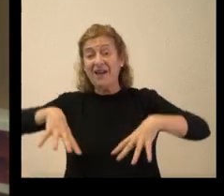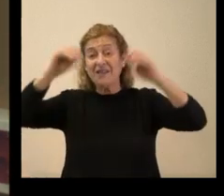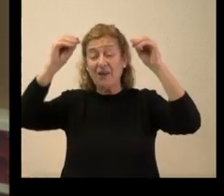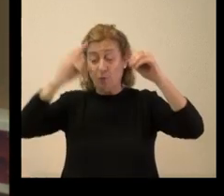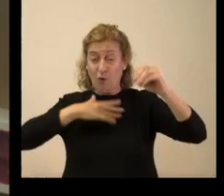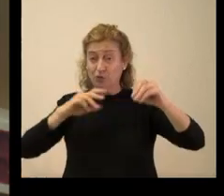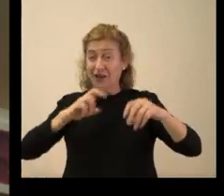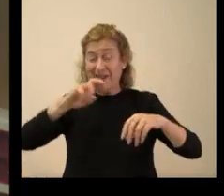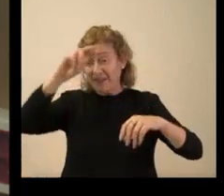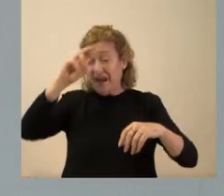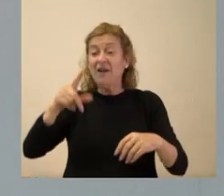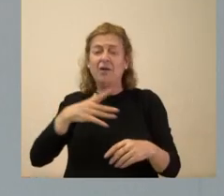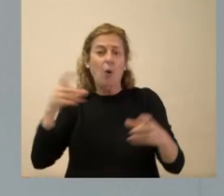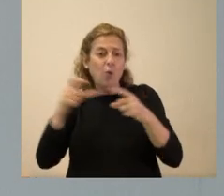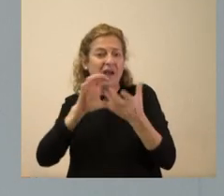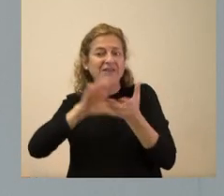de Castilla y León Gracias